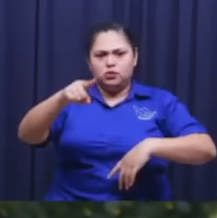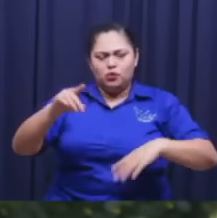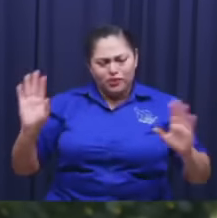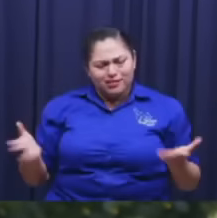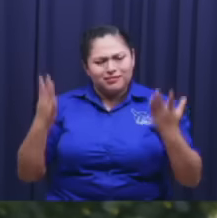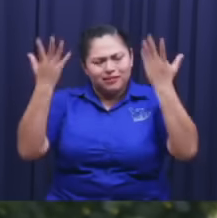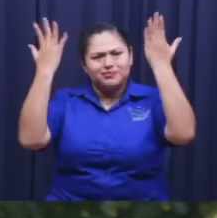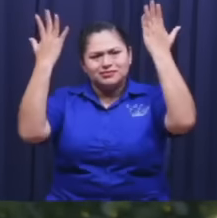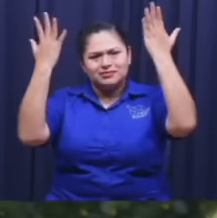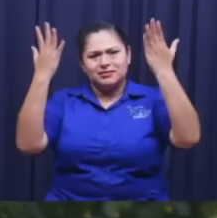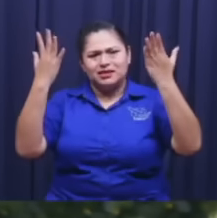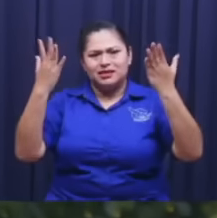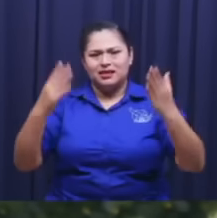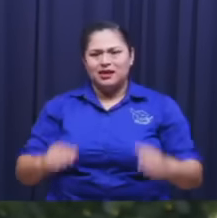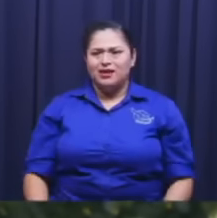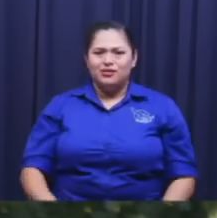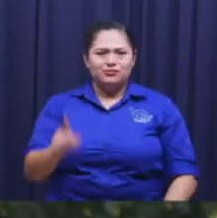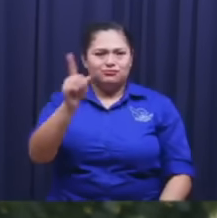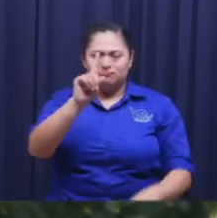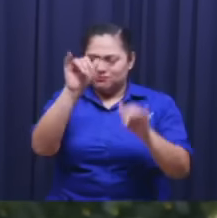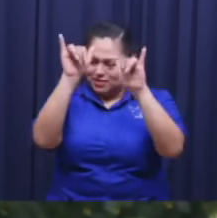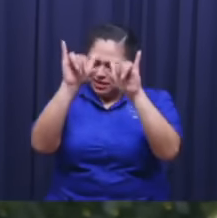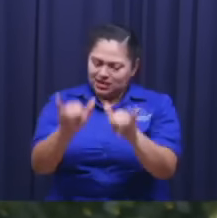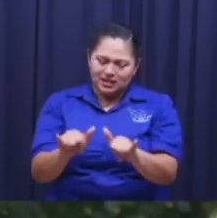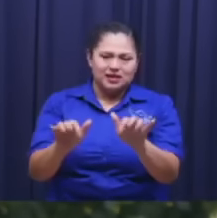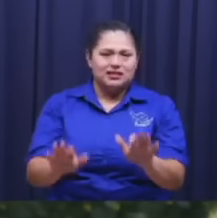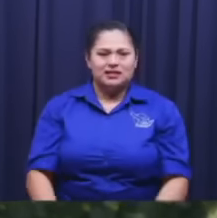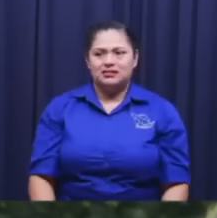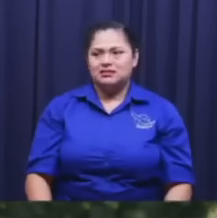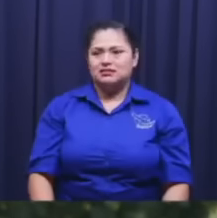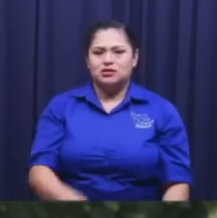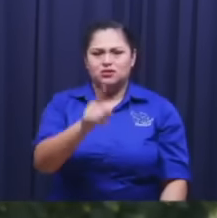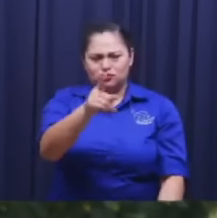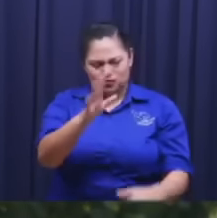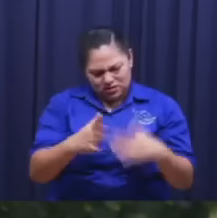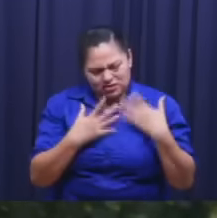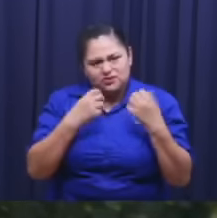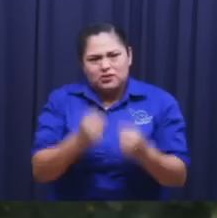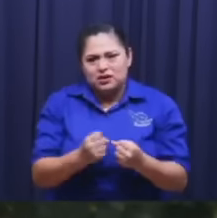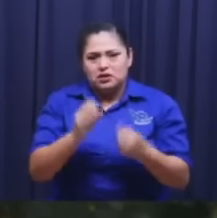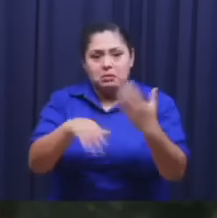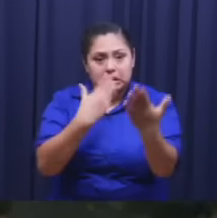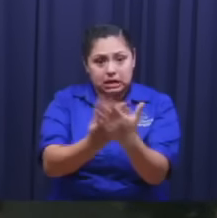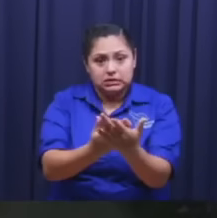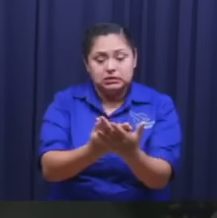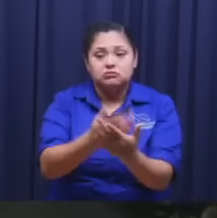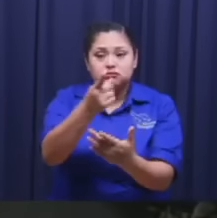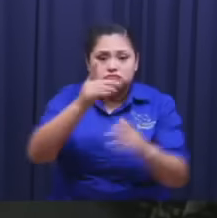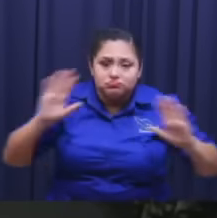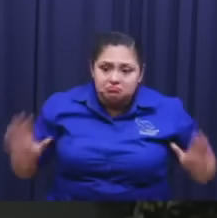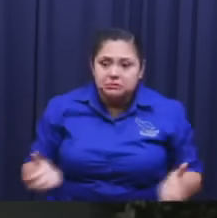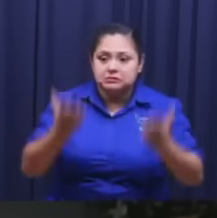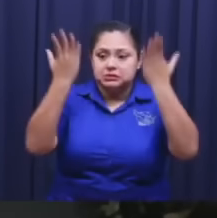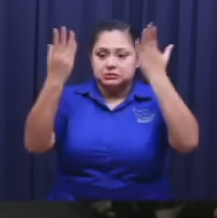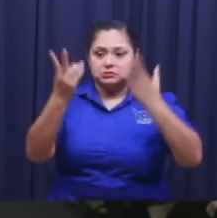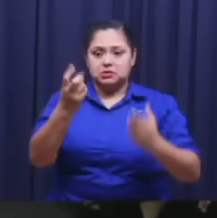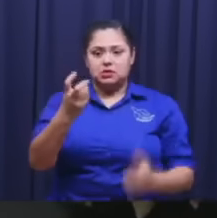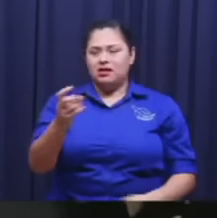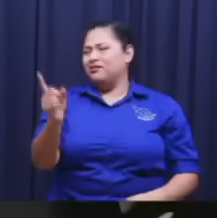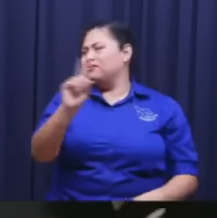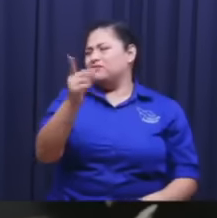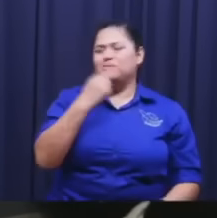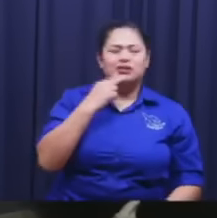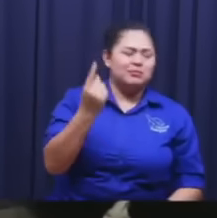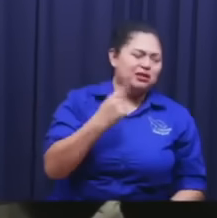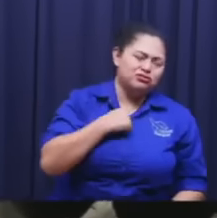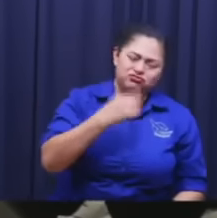Levántate, no te quedes, haz un esfuerzo, tropezaste, levántate. No, hermano, es que